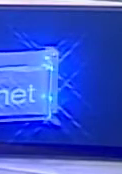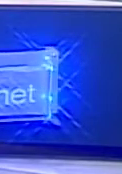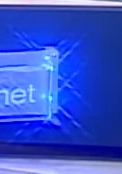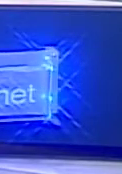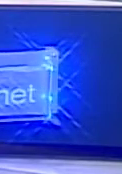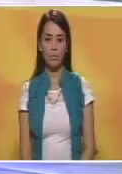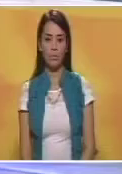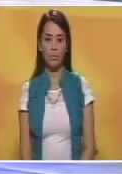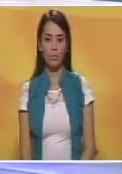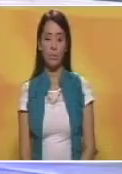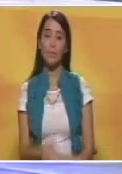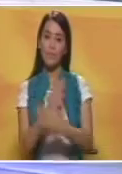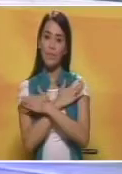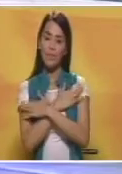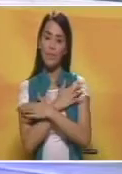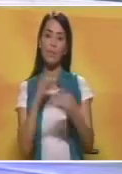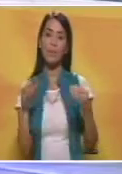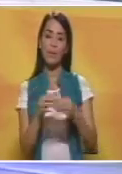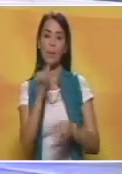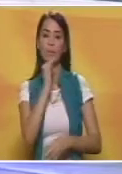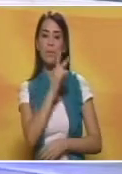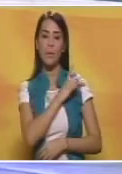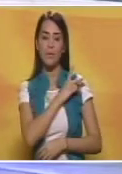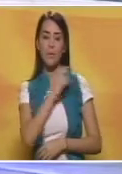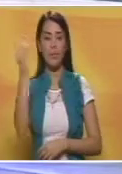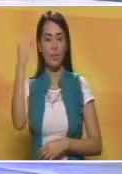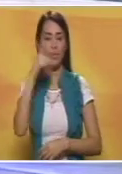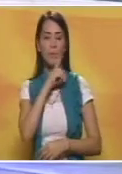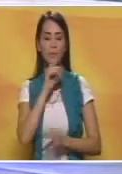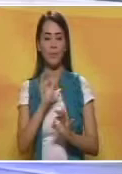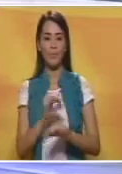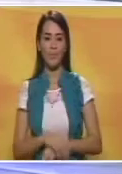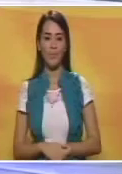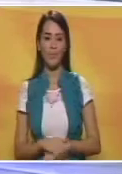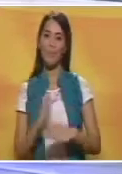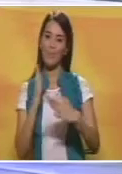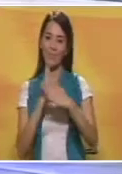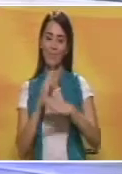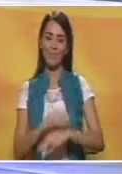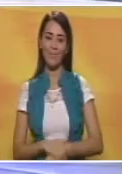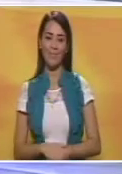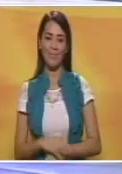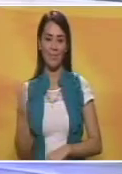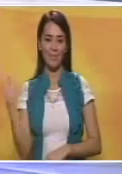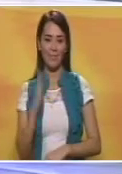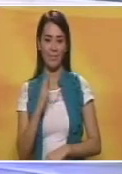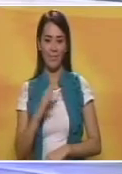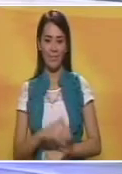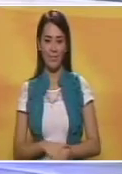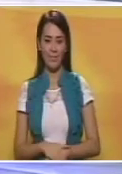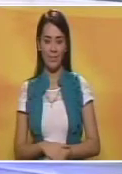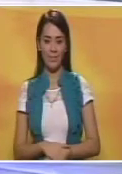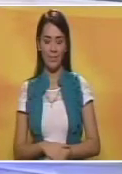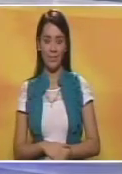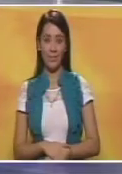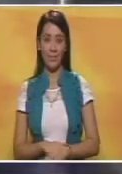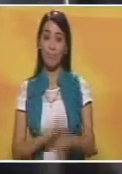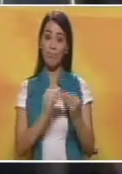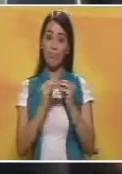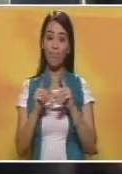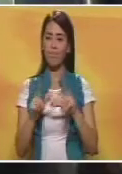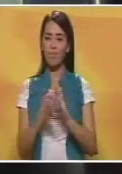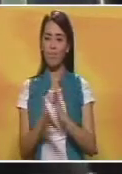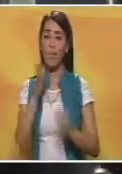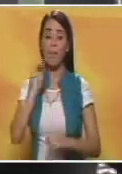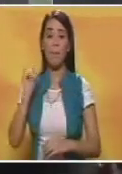felicitaciones al equipo de noticiero univision y amigos momento de hacer nuestra primera pausa al regreso preparan demanda